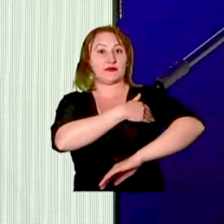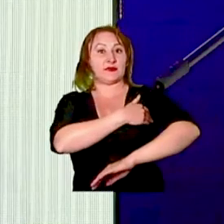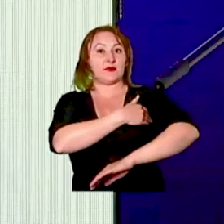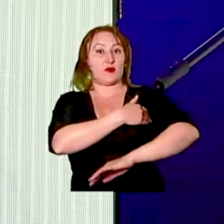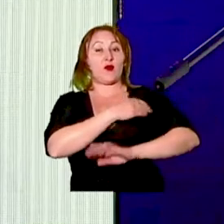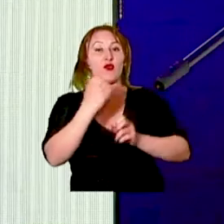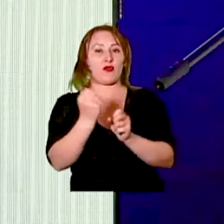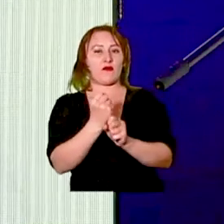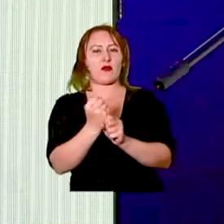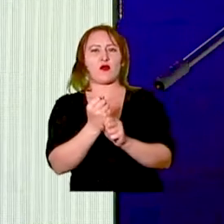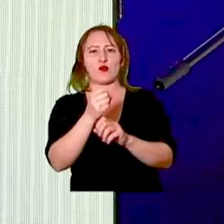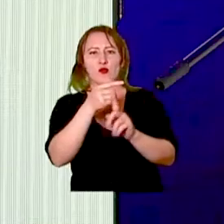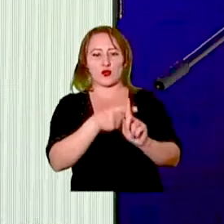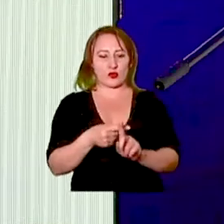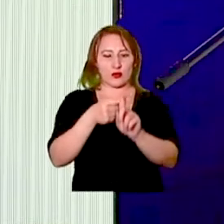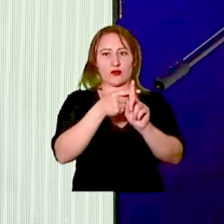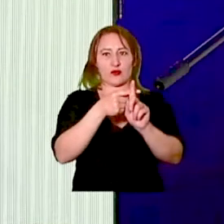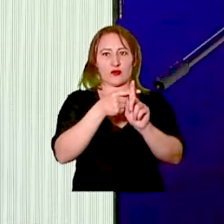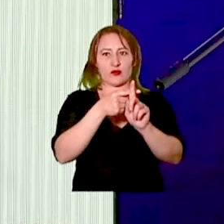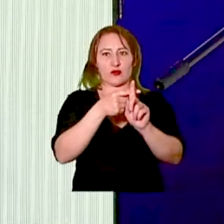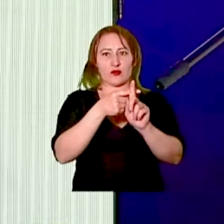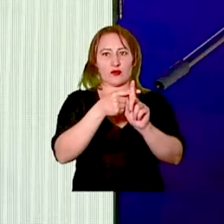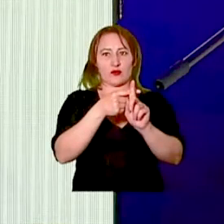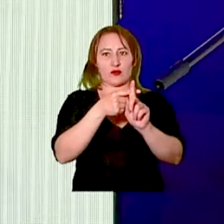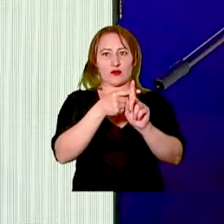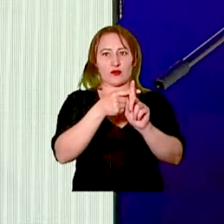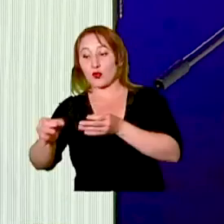la Procuraduría, con la Defensoría del Pueblo.